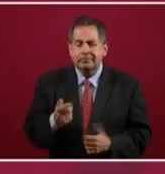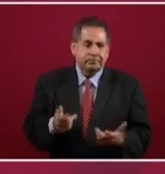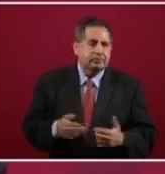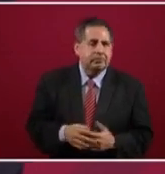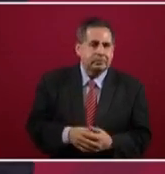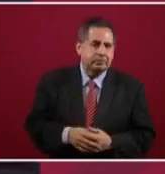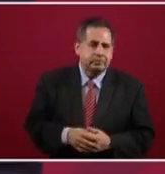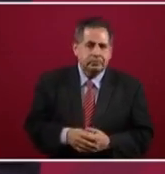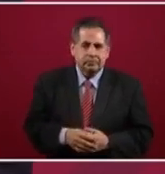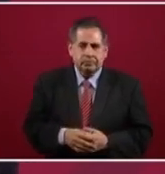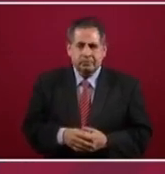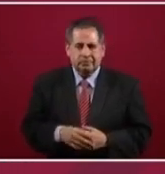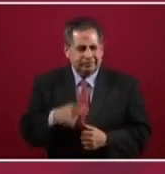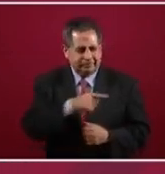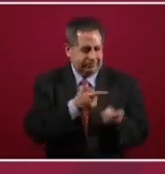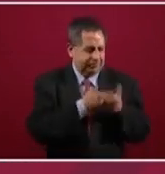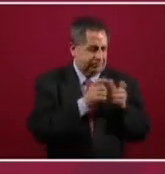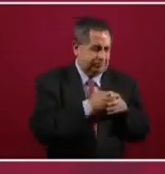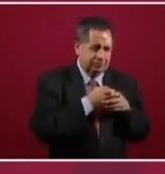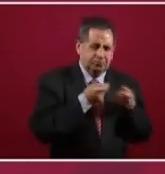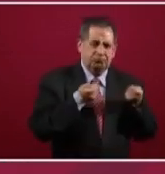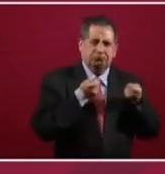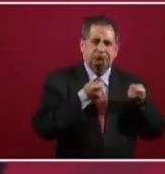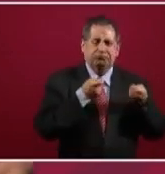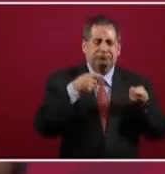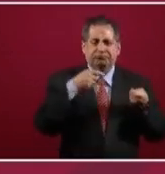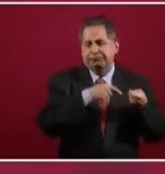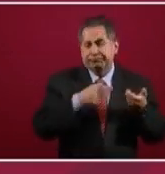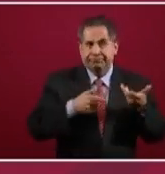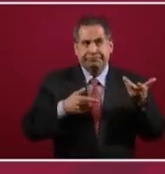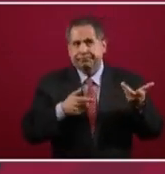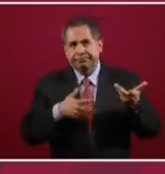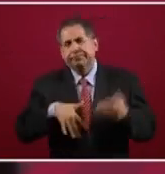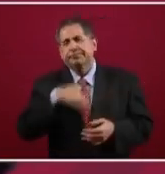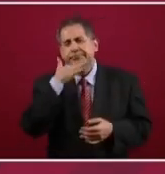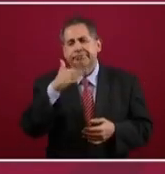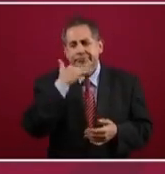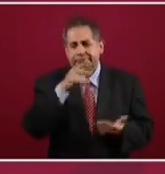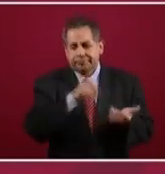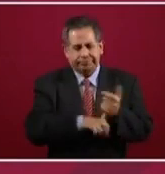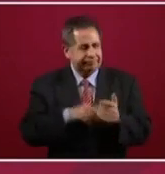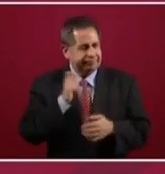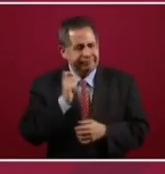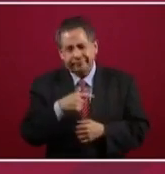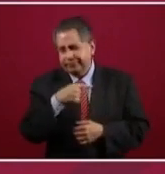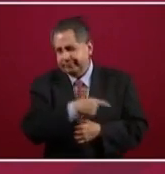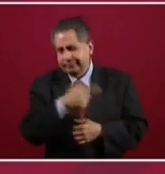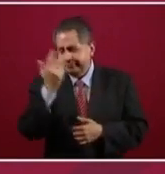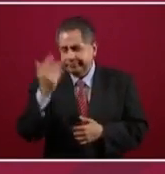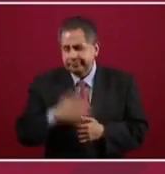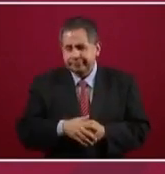Esta tecnocracia, además de corrupta, resultó